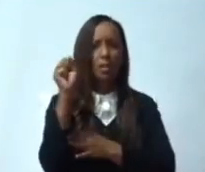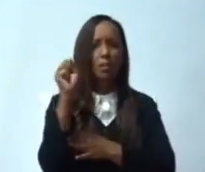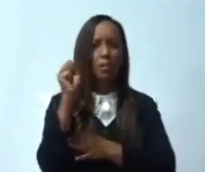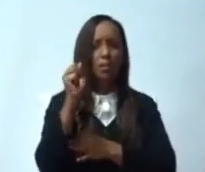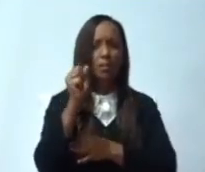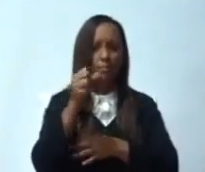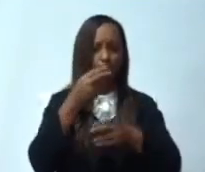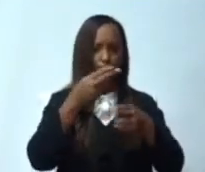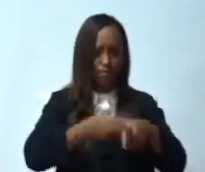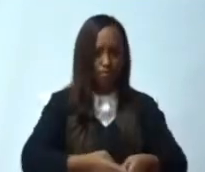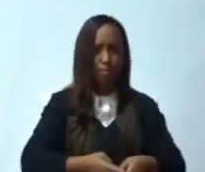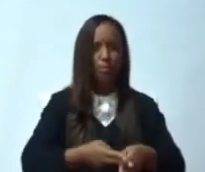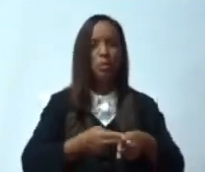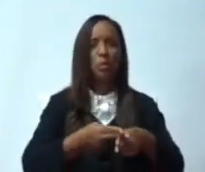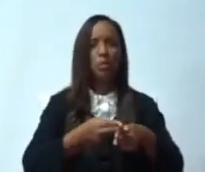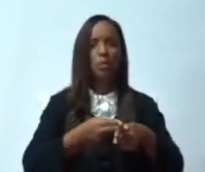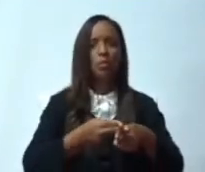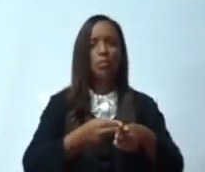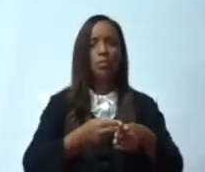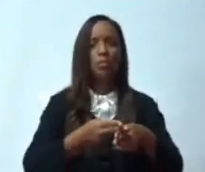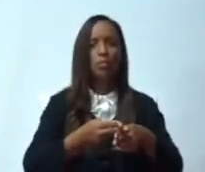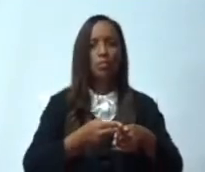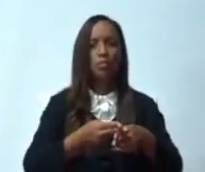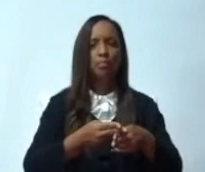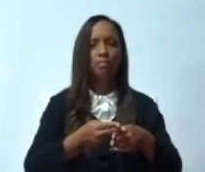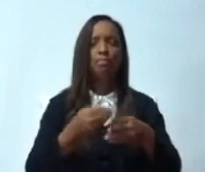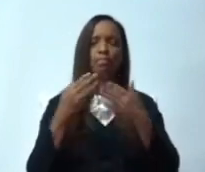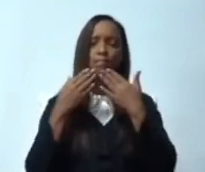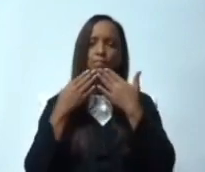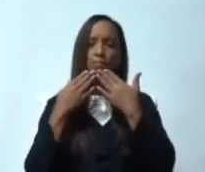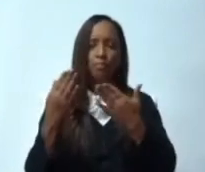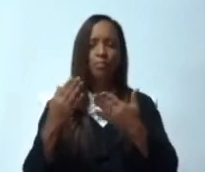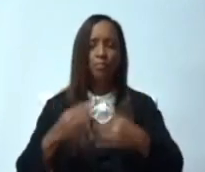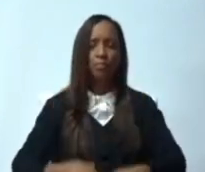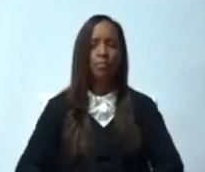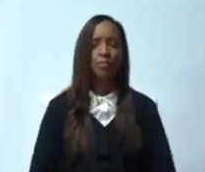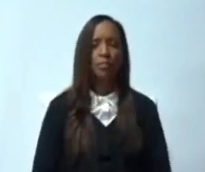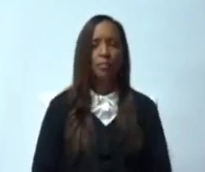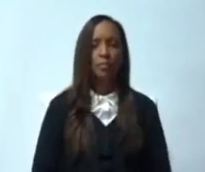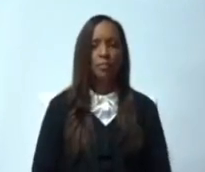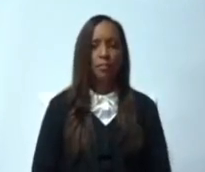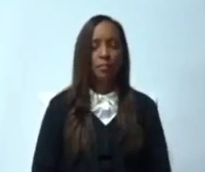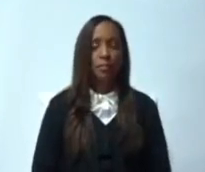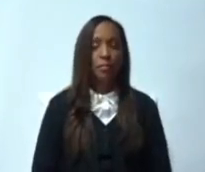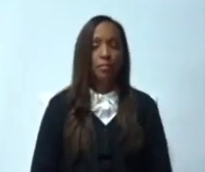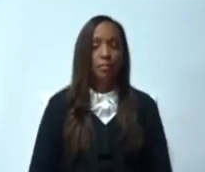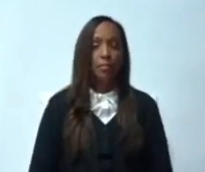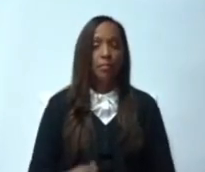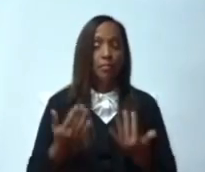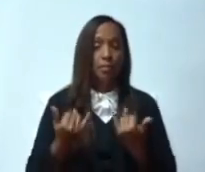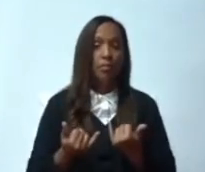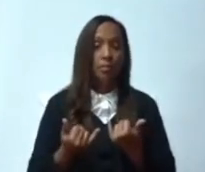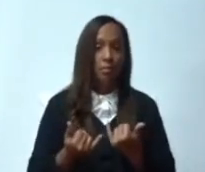Ahora el honorable diputado Sócrates Pérez, Santo Domingo Norte.